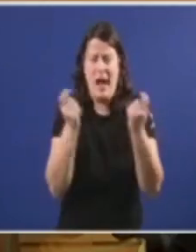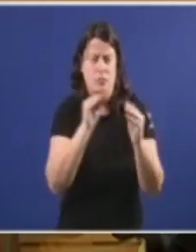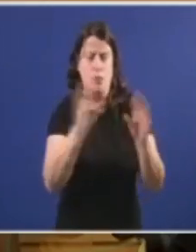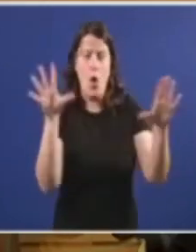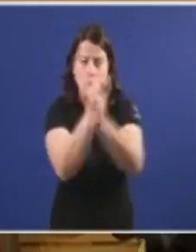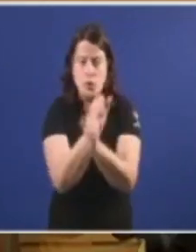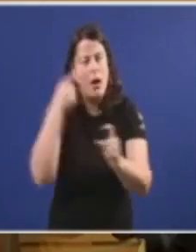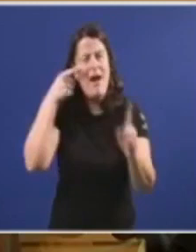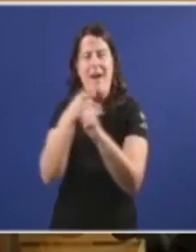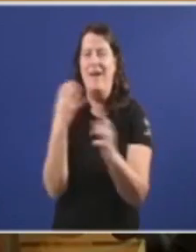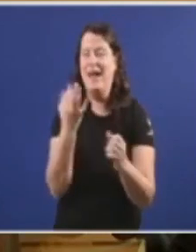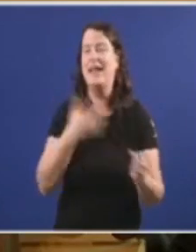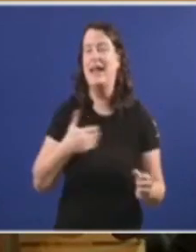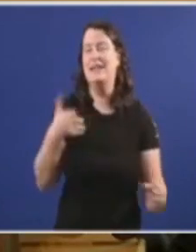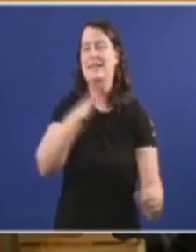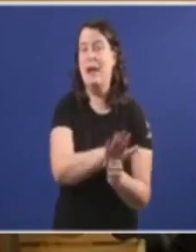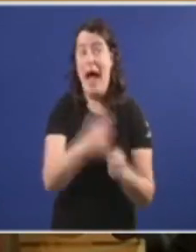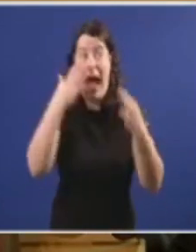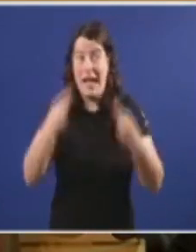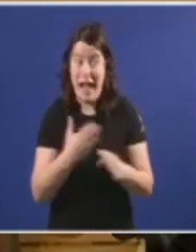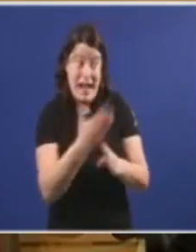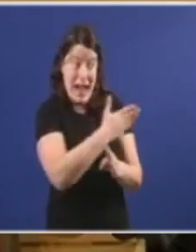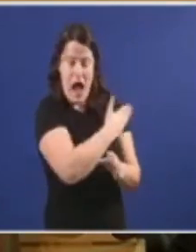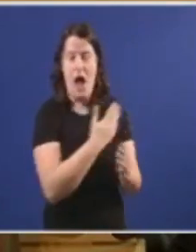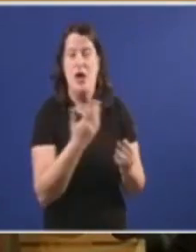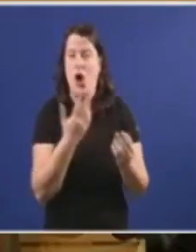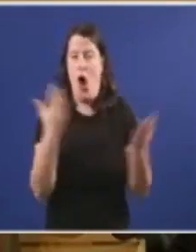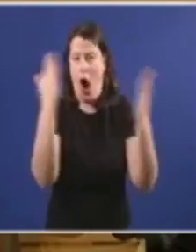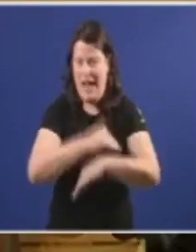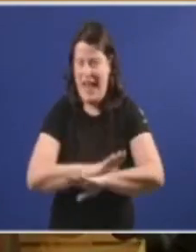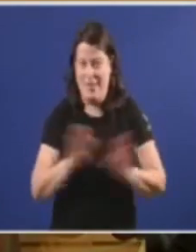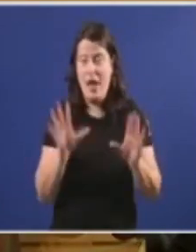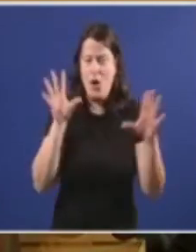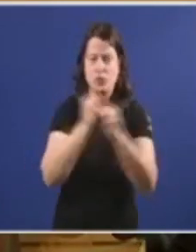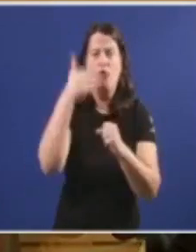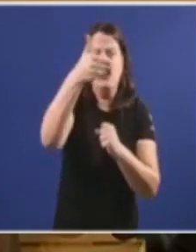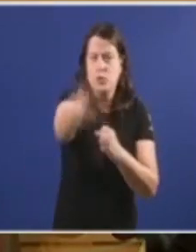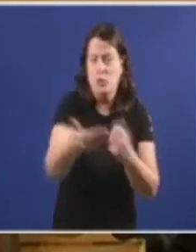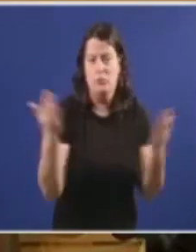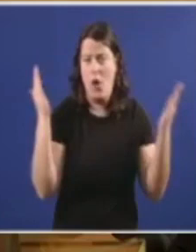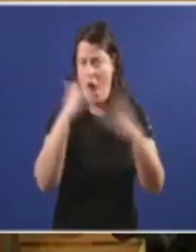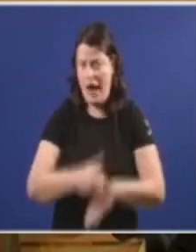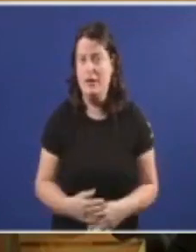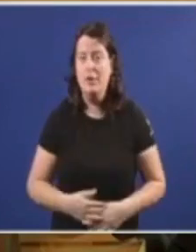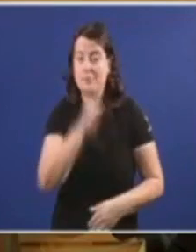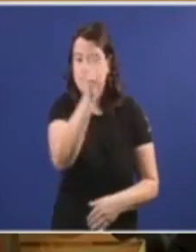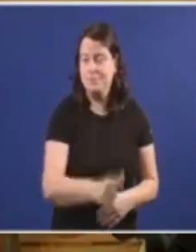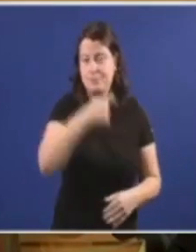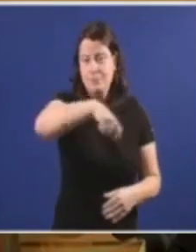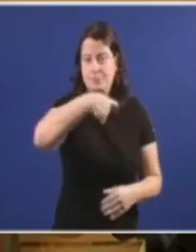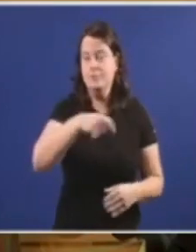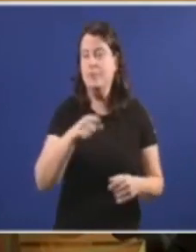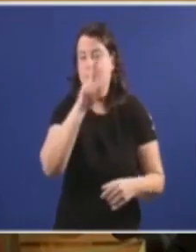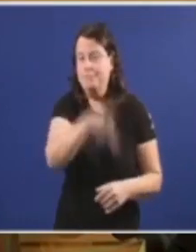que é tapar que detrás non hai nada, que non hai unha visión de país de futuro. O único que hai é un presidente